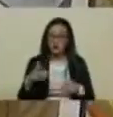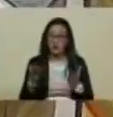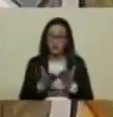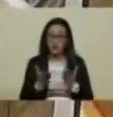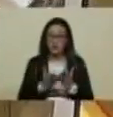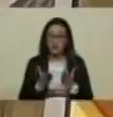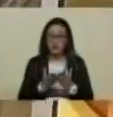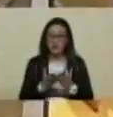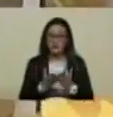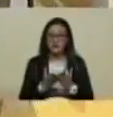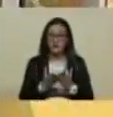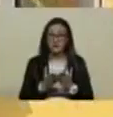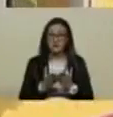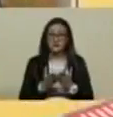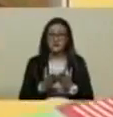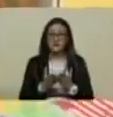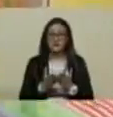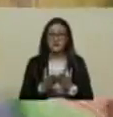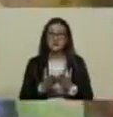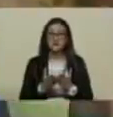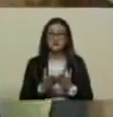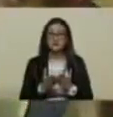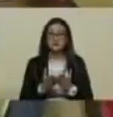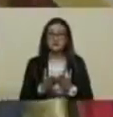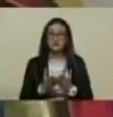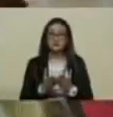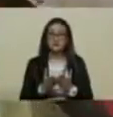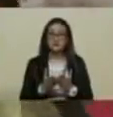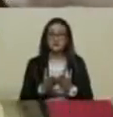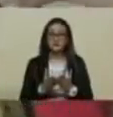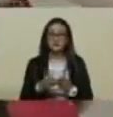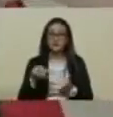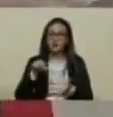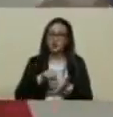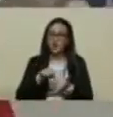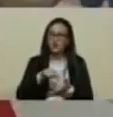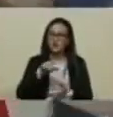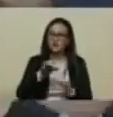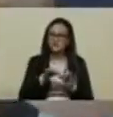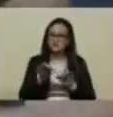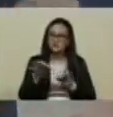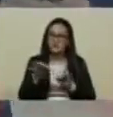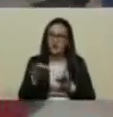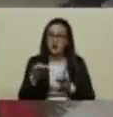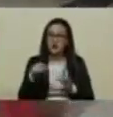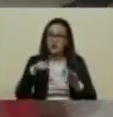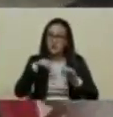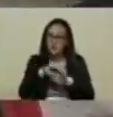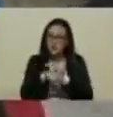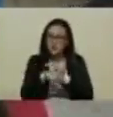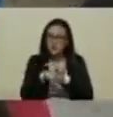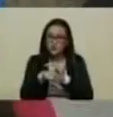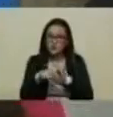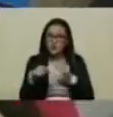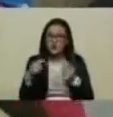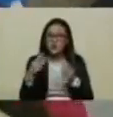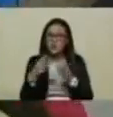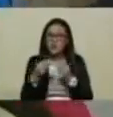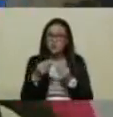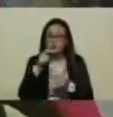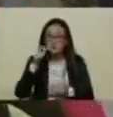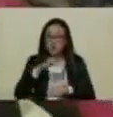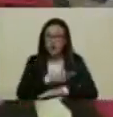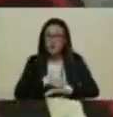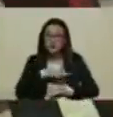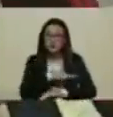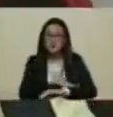bello centro educativo, La Ponderosa 2, ubicado en una de las zonas más populares de populosas de Barcelona,